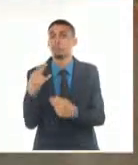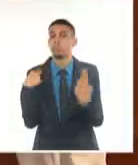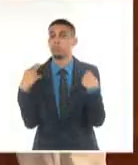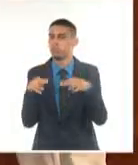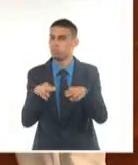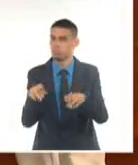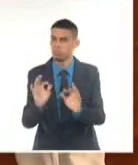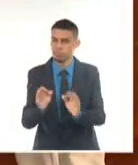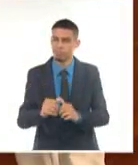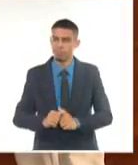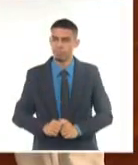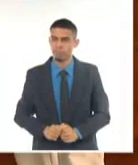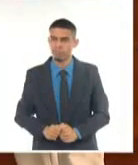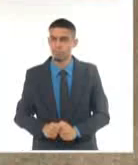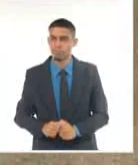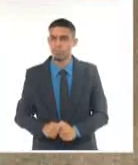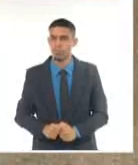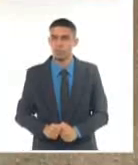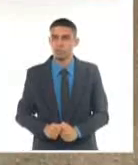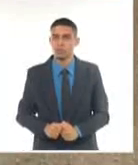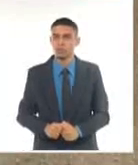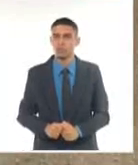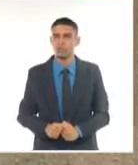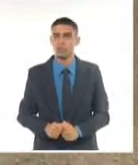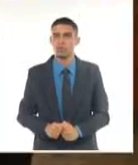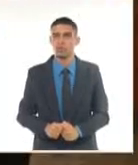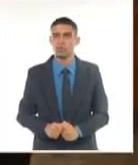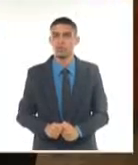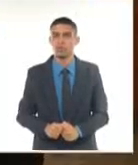y administrativos. Sin Castillo, Canal Cubano de Noticias.